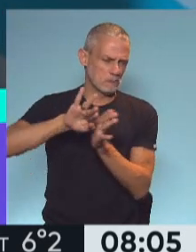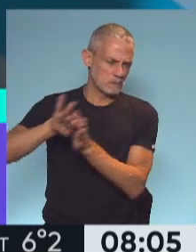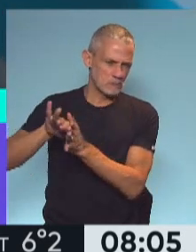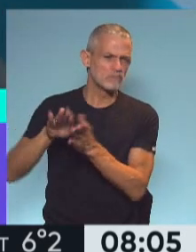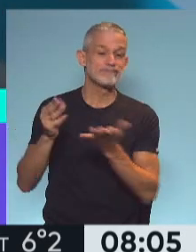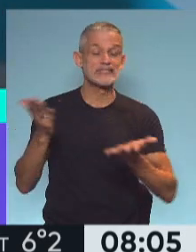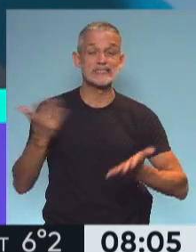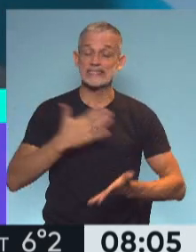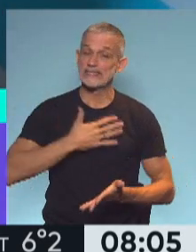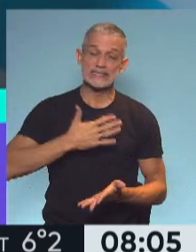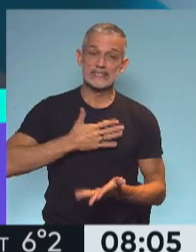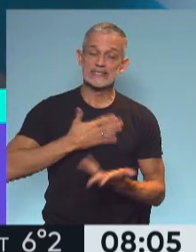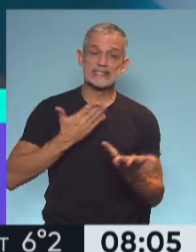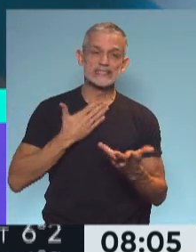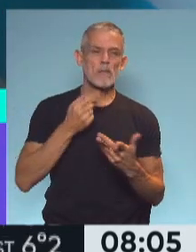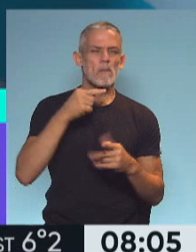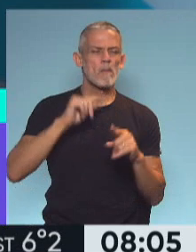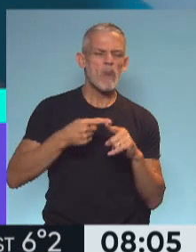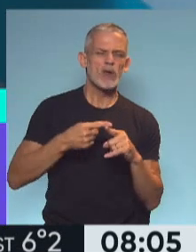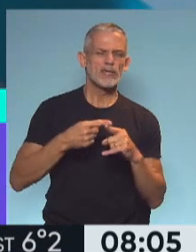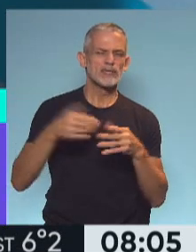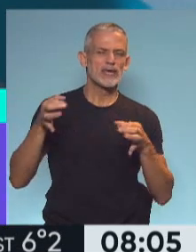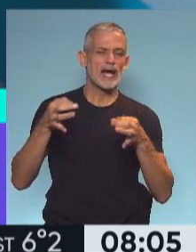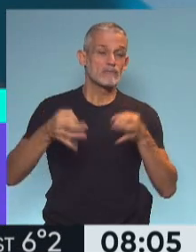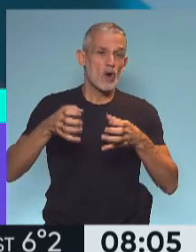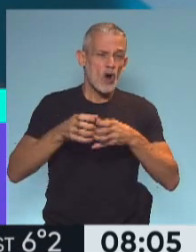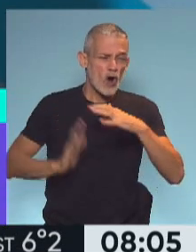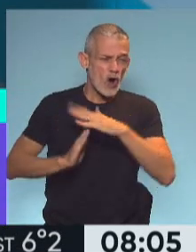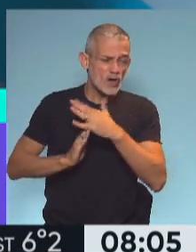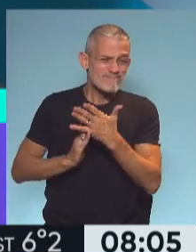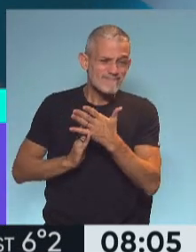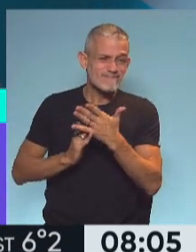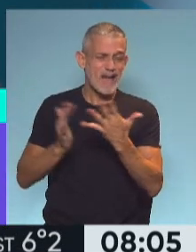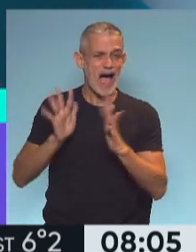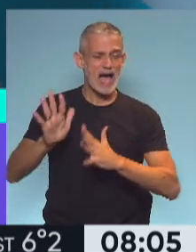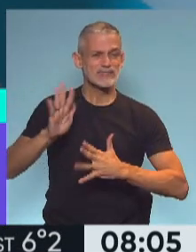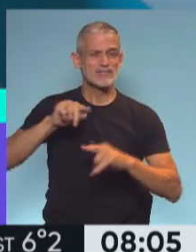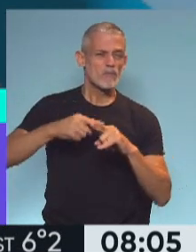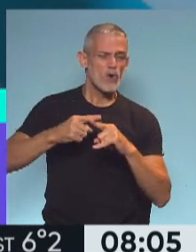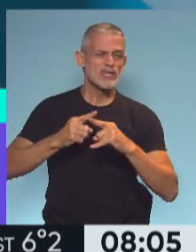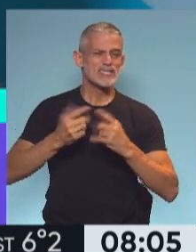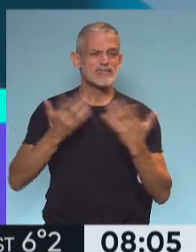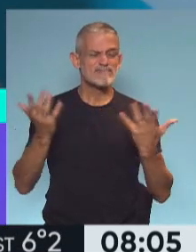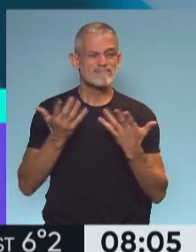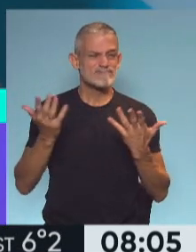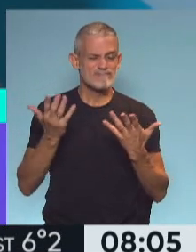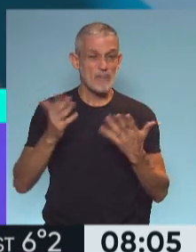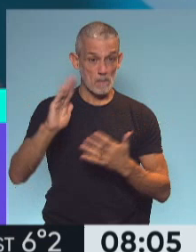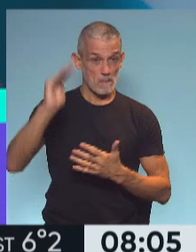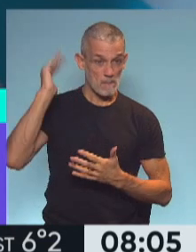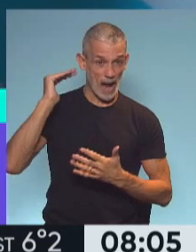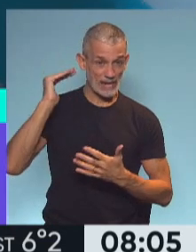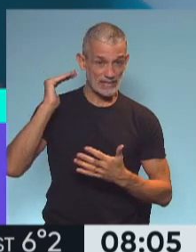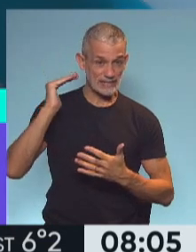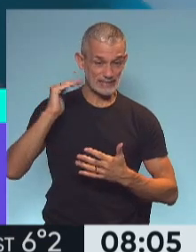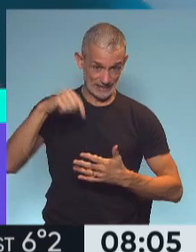una lamentable declaración política del Superior Tribunal de Justicia de la Nación, quien el martes pasado de